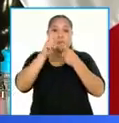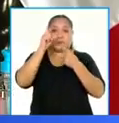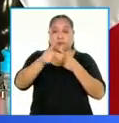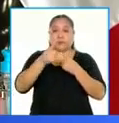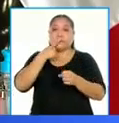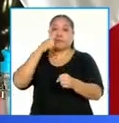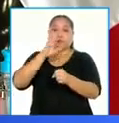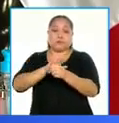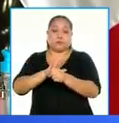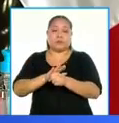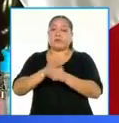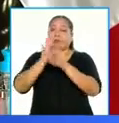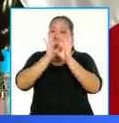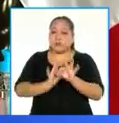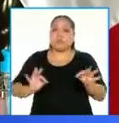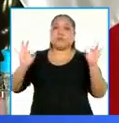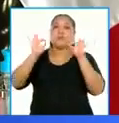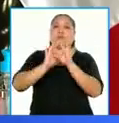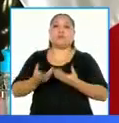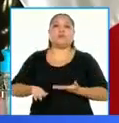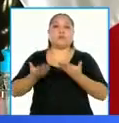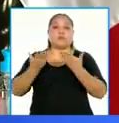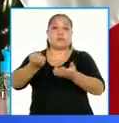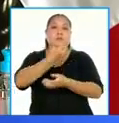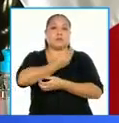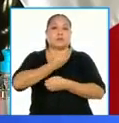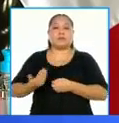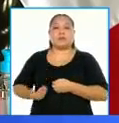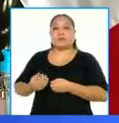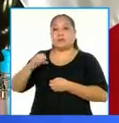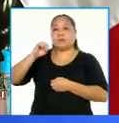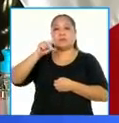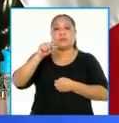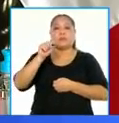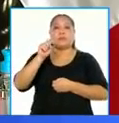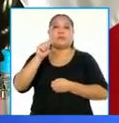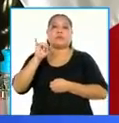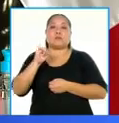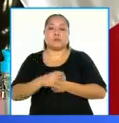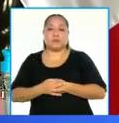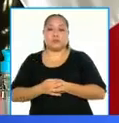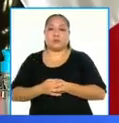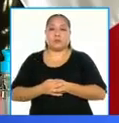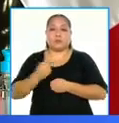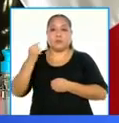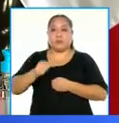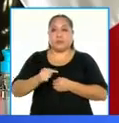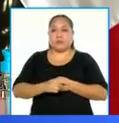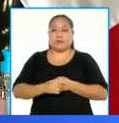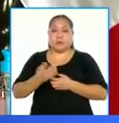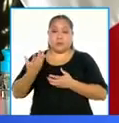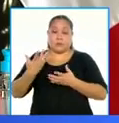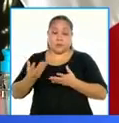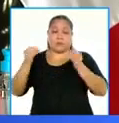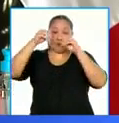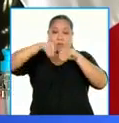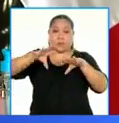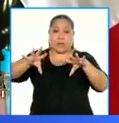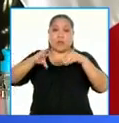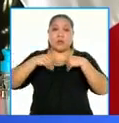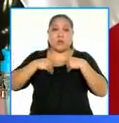las promesas más importantes que hizo el presidente Francisco Sagasti en la inauguración de su mandato fue